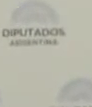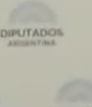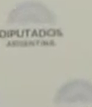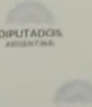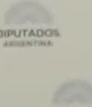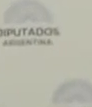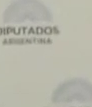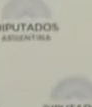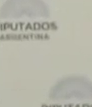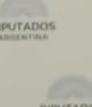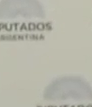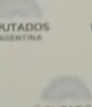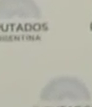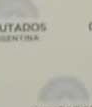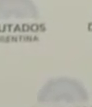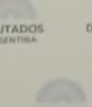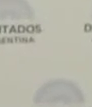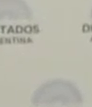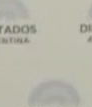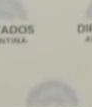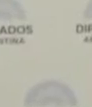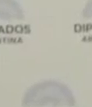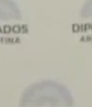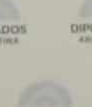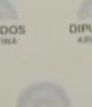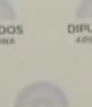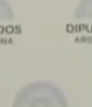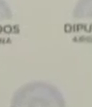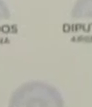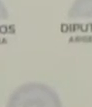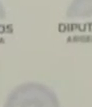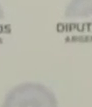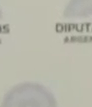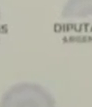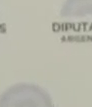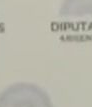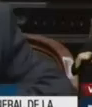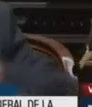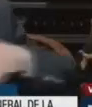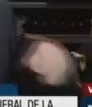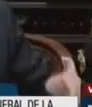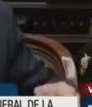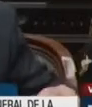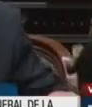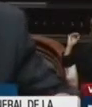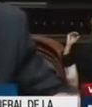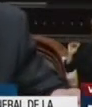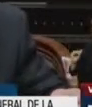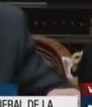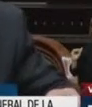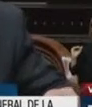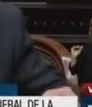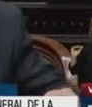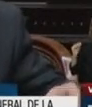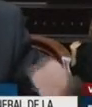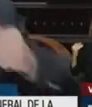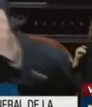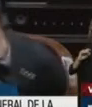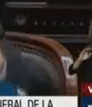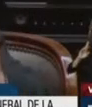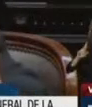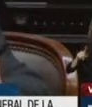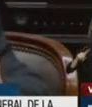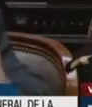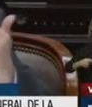particular, tal vez esté la posibilidad de que ese artículo vuelva a la comisión. O que vuelva a la comisión una propuesta más